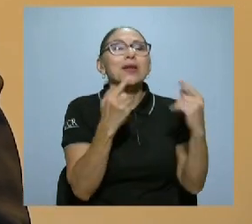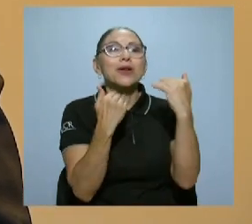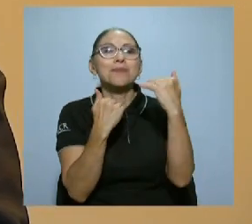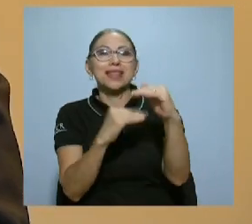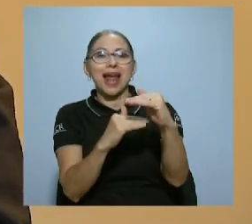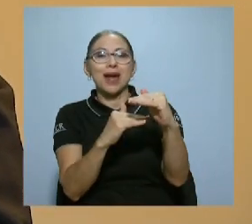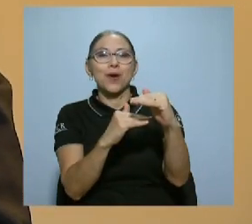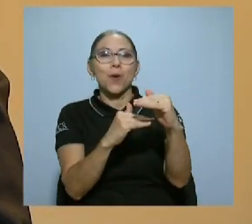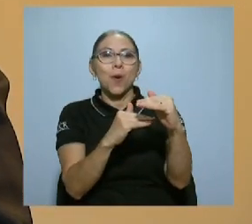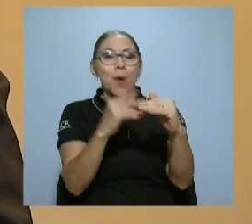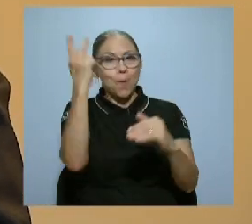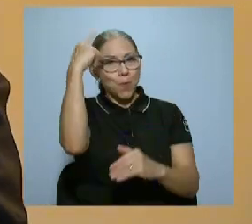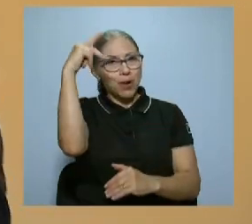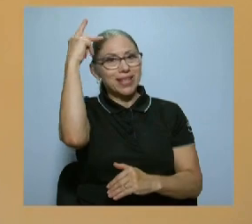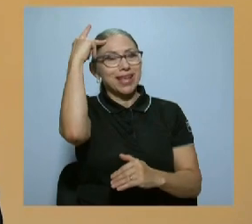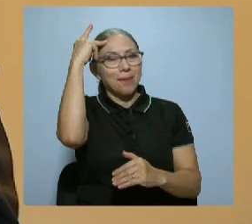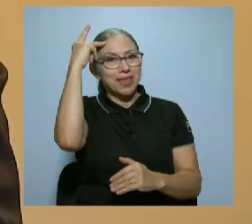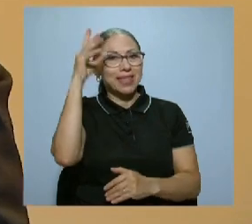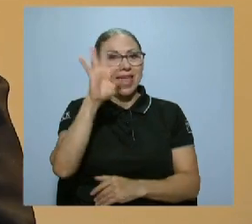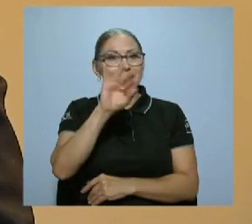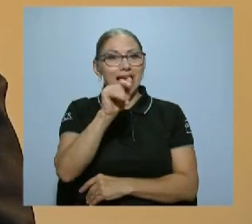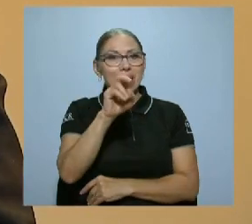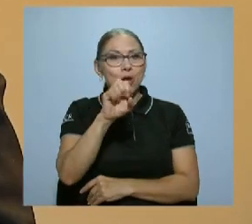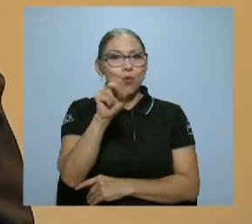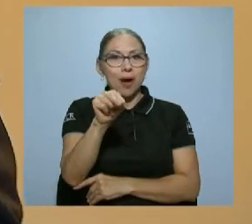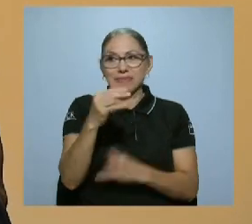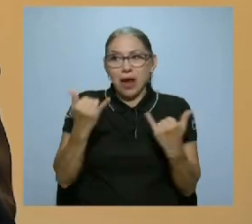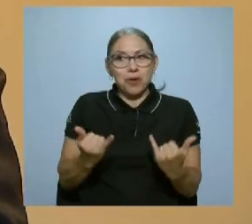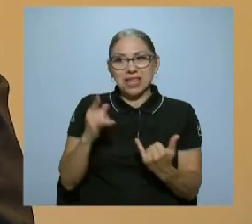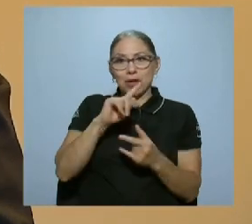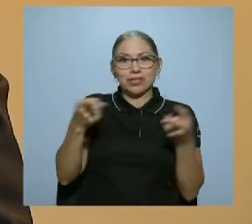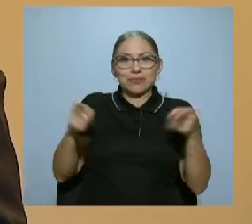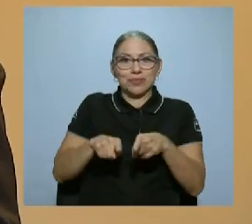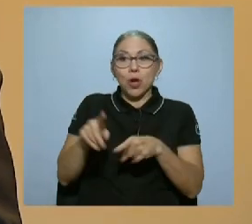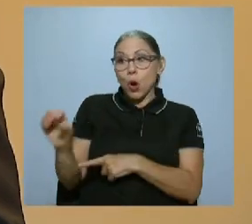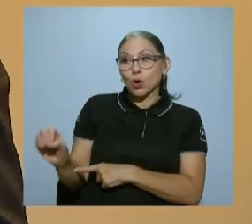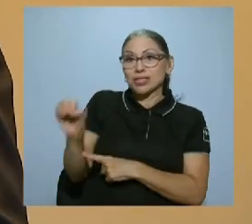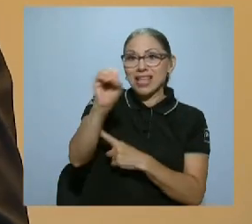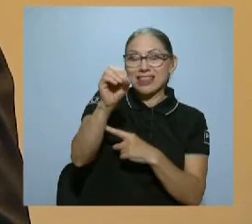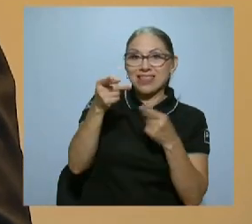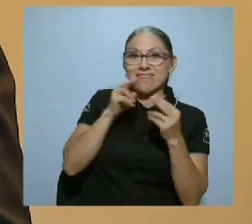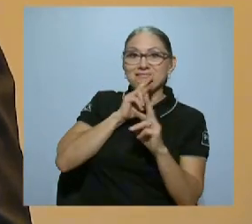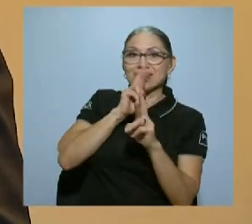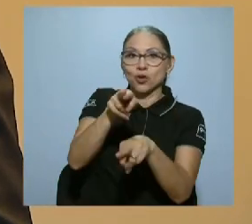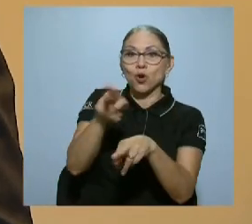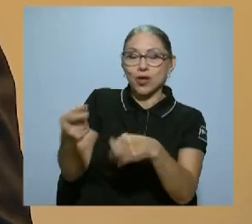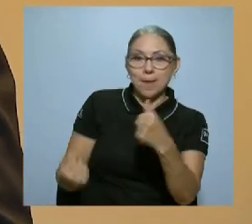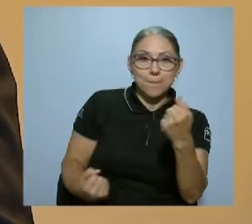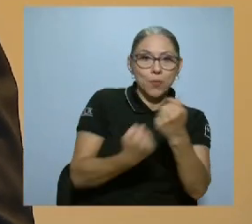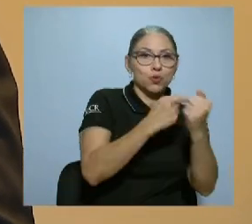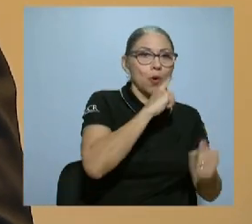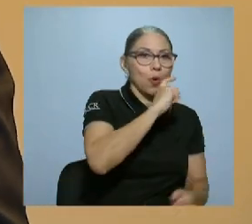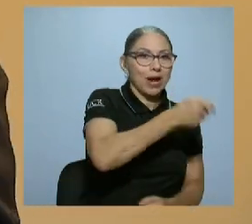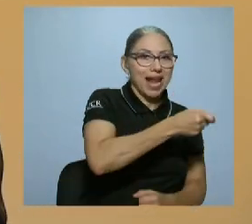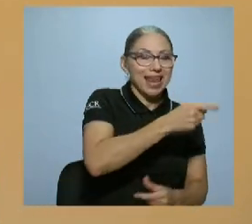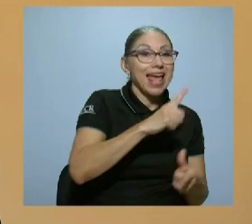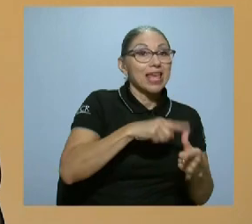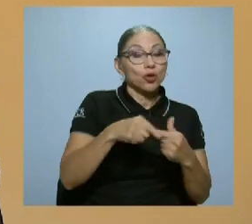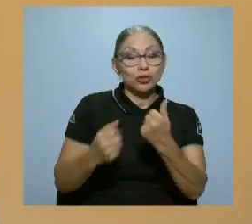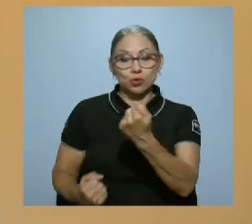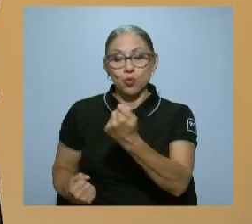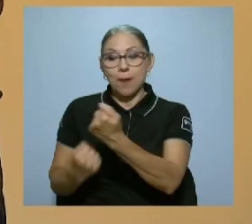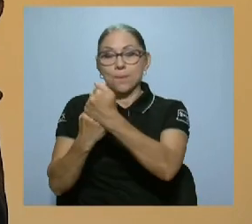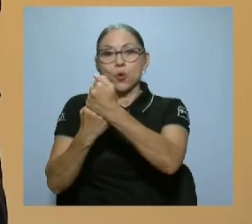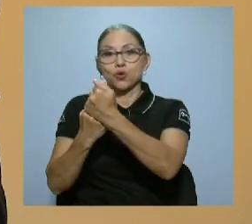Eso no está sucediendo en este momento porque Occidente reaccionó, apoyó a Ucrania y entonces un apoyo muy fuerte hacia Taiwán por lo